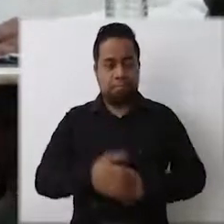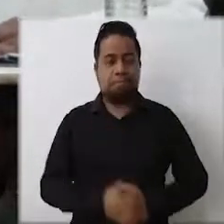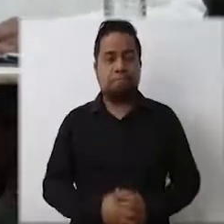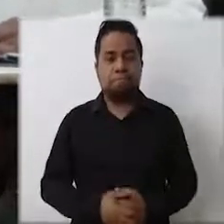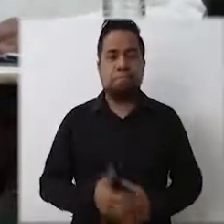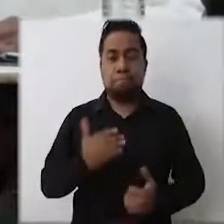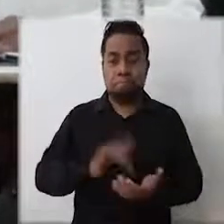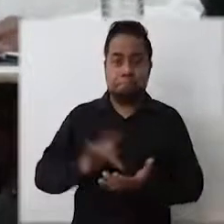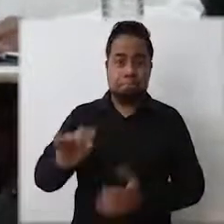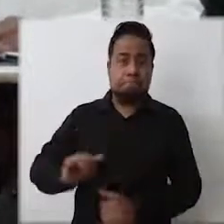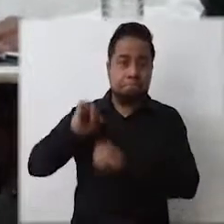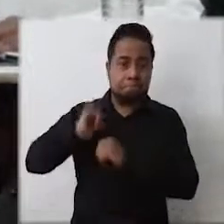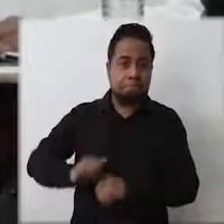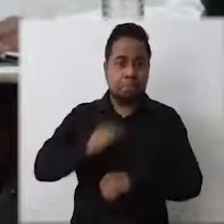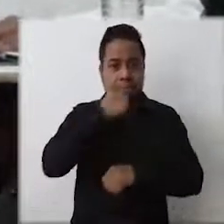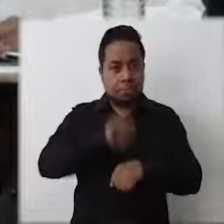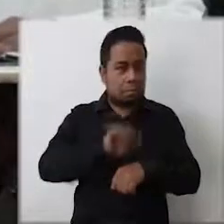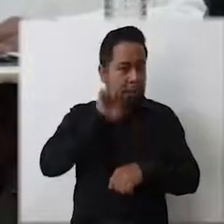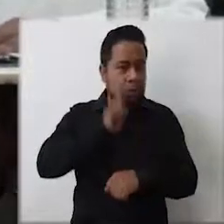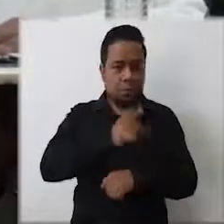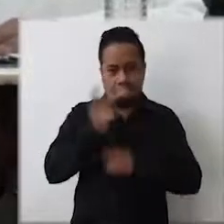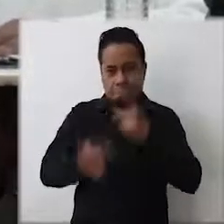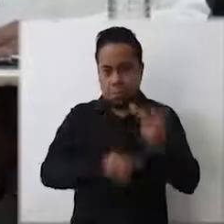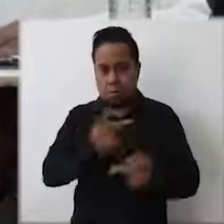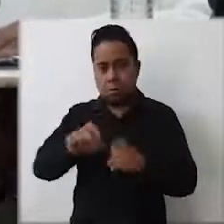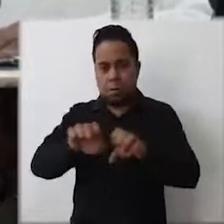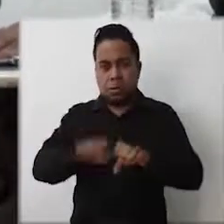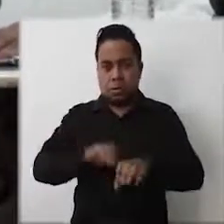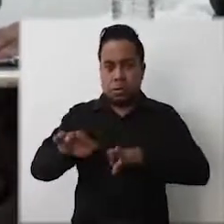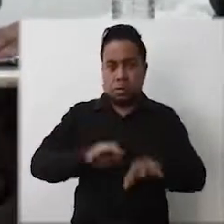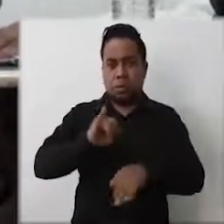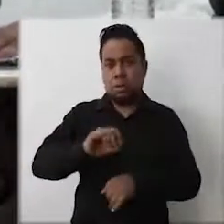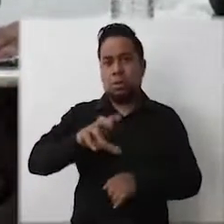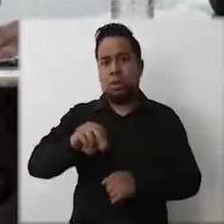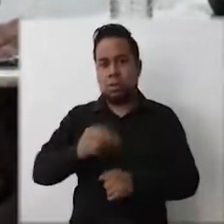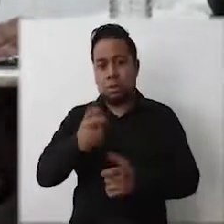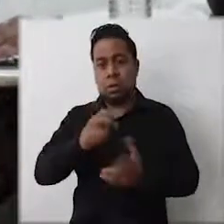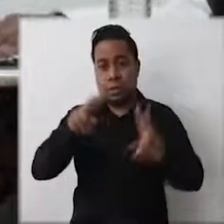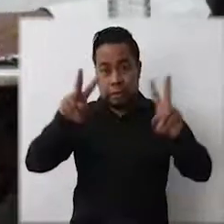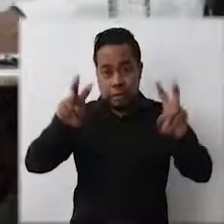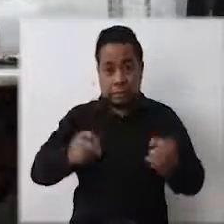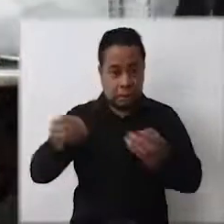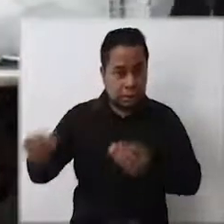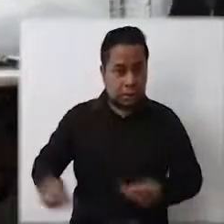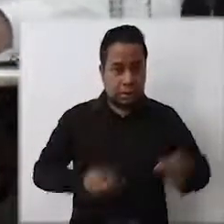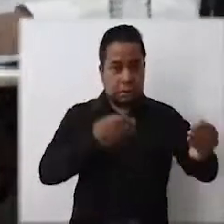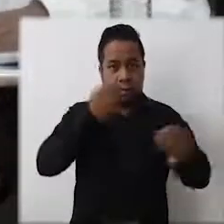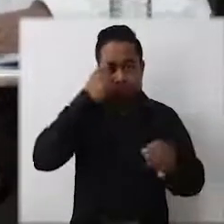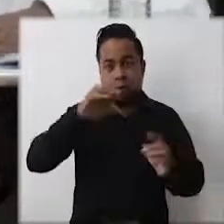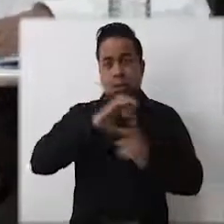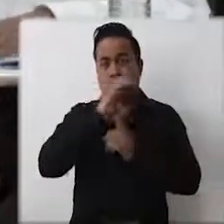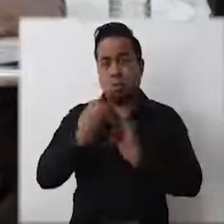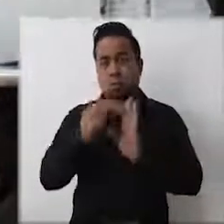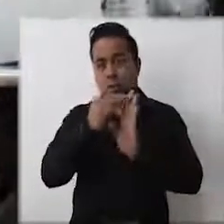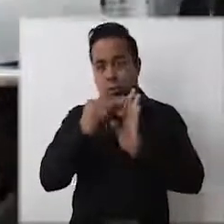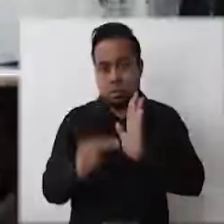Normatividad y Nomenclatura Municipal para su estudio y dictamen correspondiente. Quienes estén a favor de la aprobación, sírvanse levantar la mano.